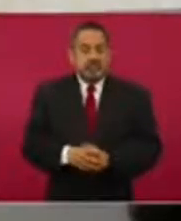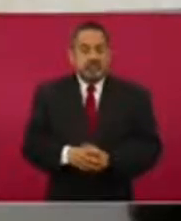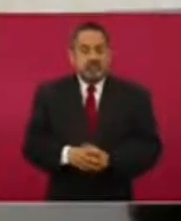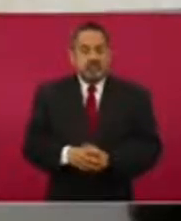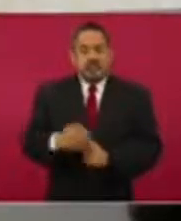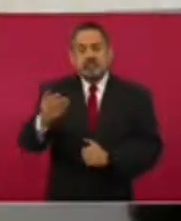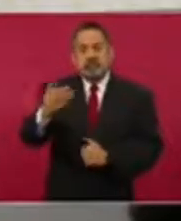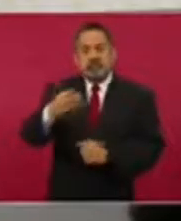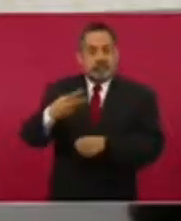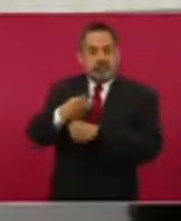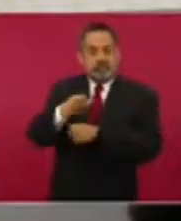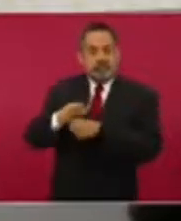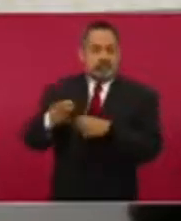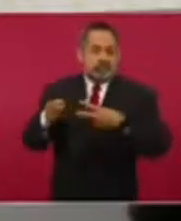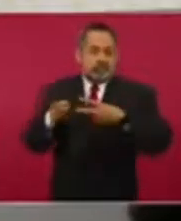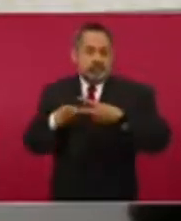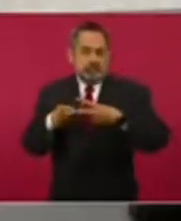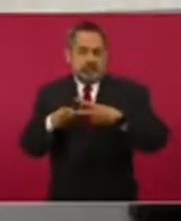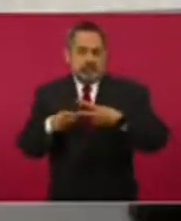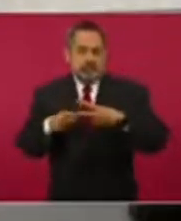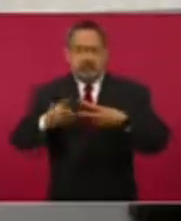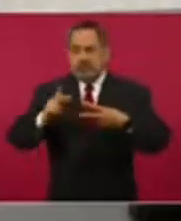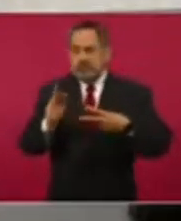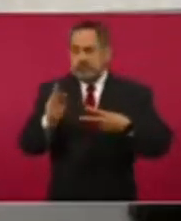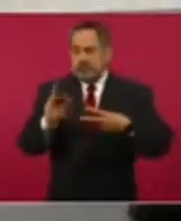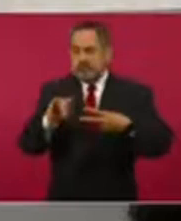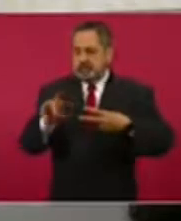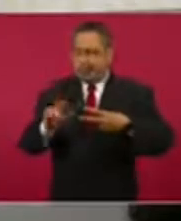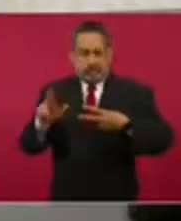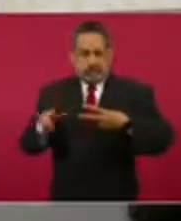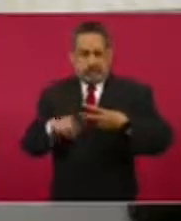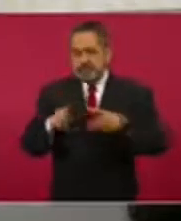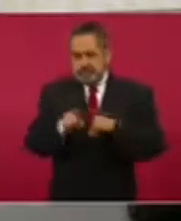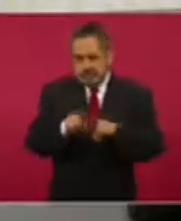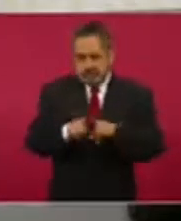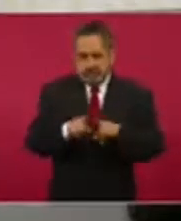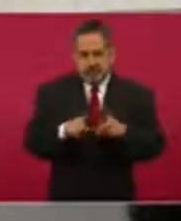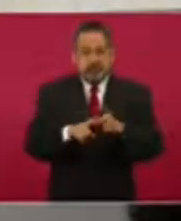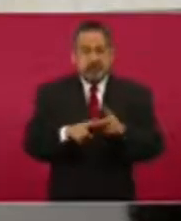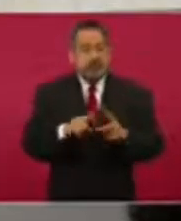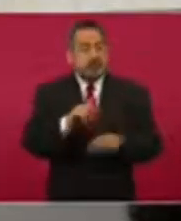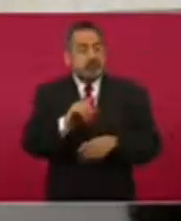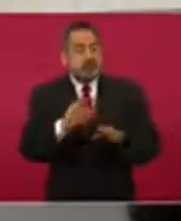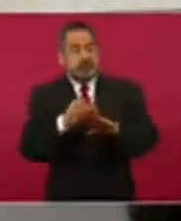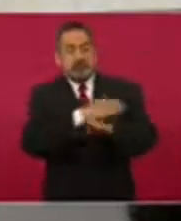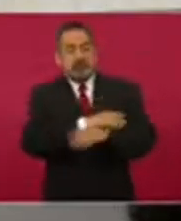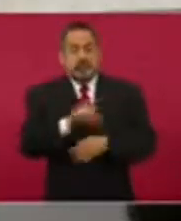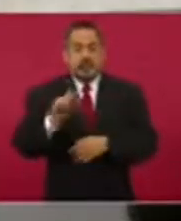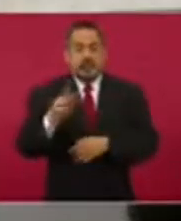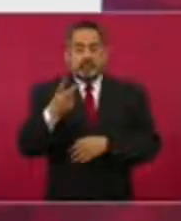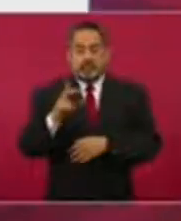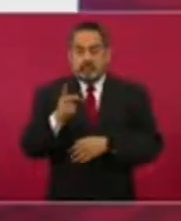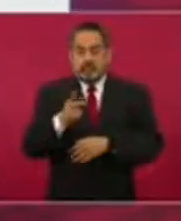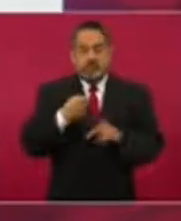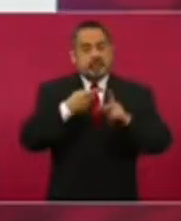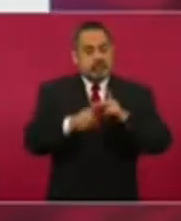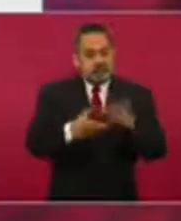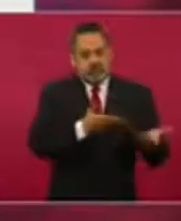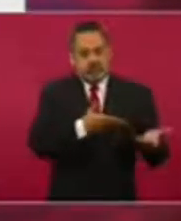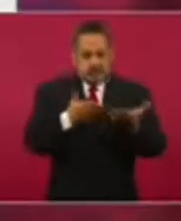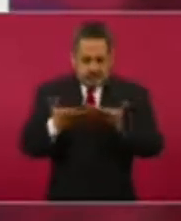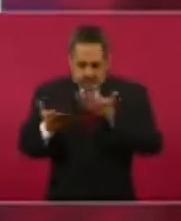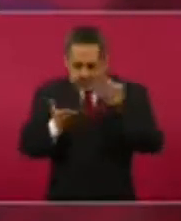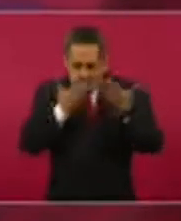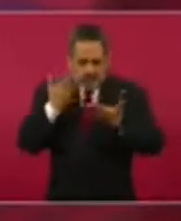Y este es el Pfizer. Lo mismo, el 22 de diciembre empezó el